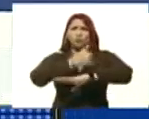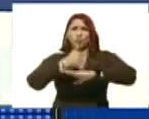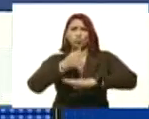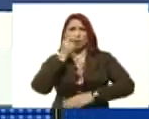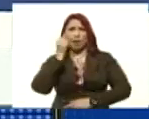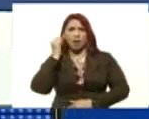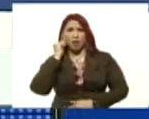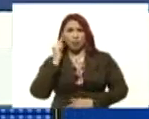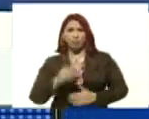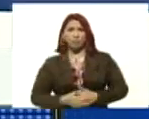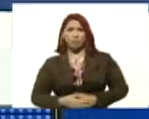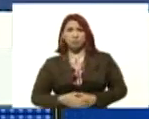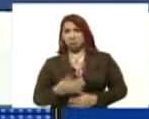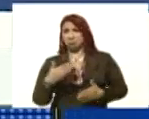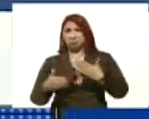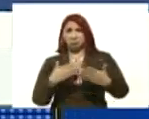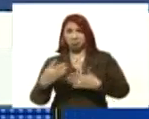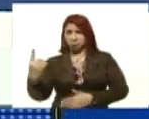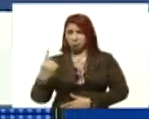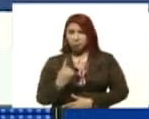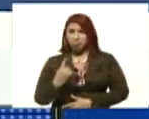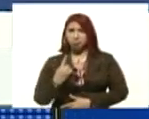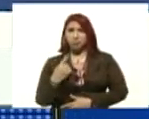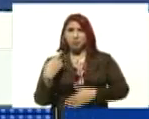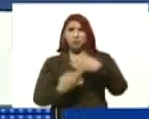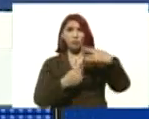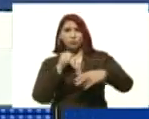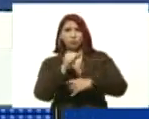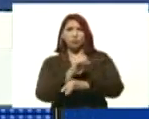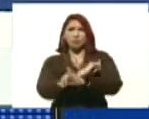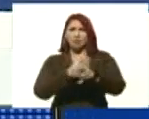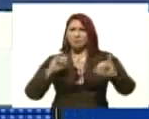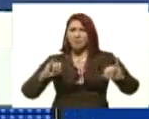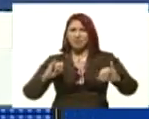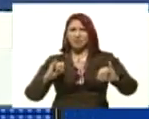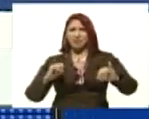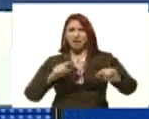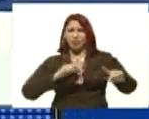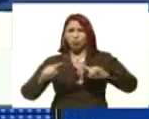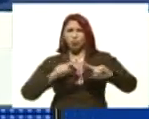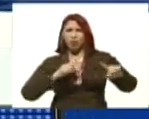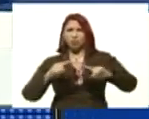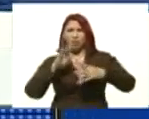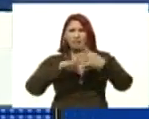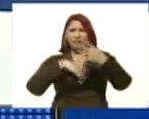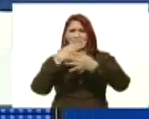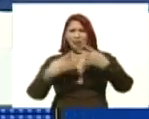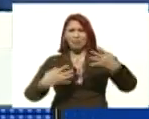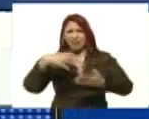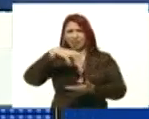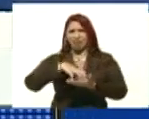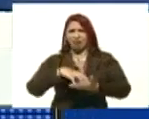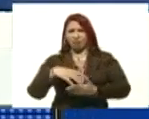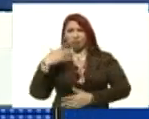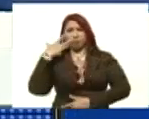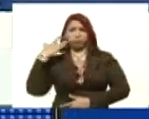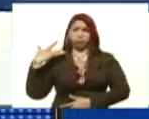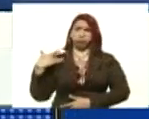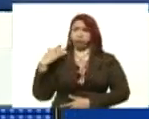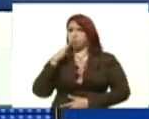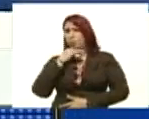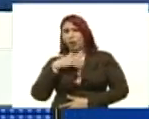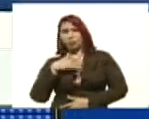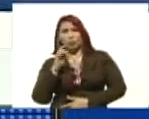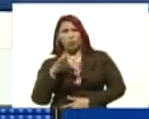que aunque vengan de la revolución, termina actuando en el esquema del Estado burgués, con prepotencia, con indolencia,